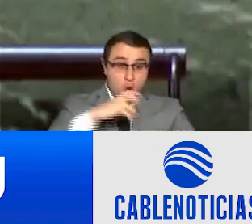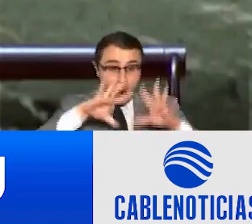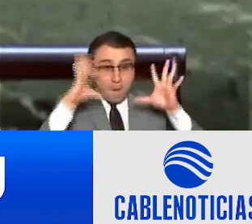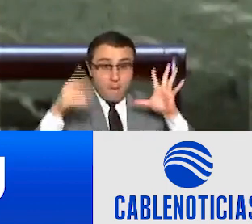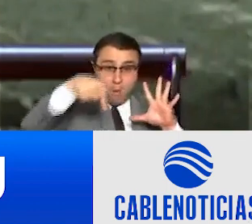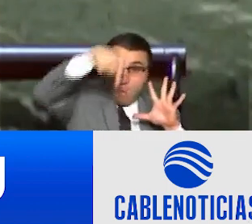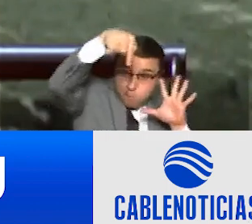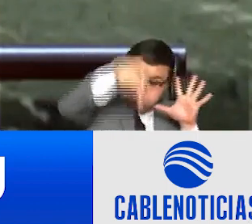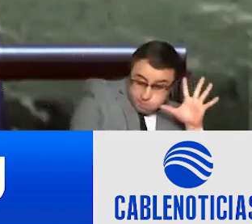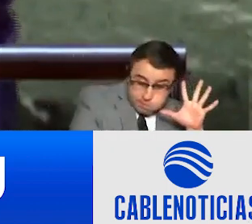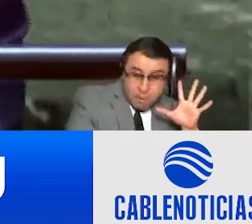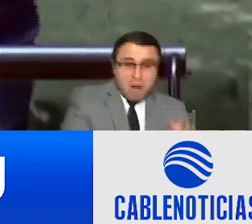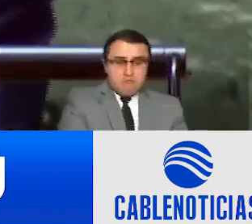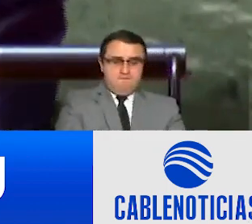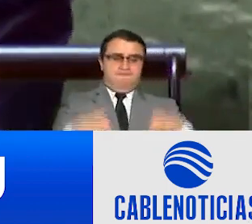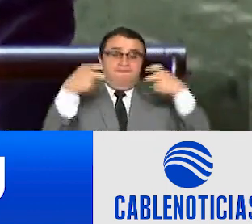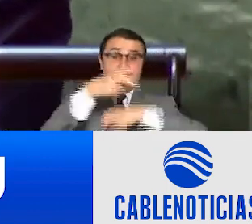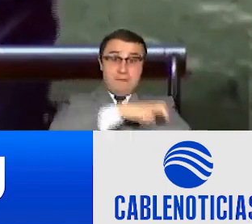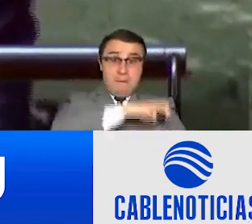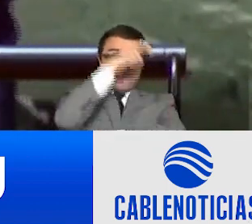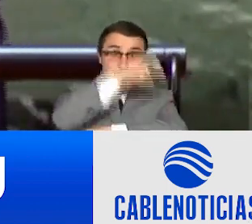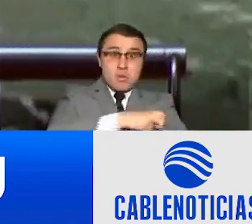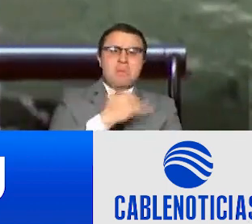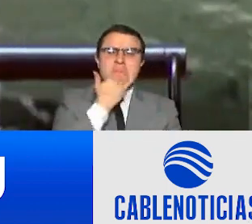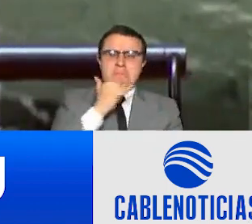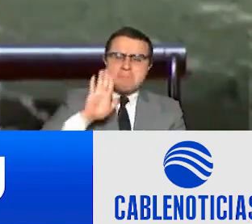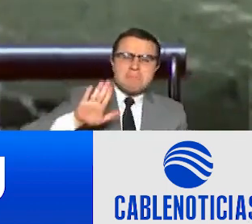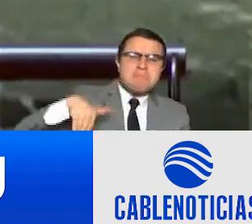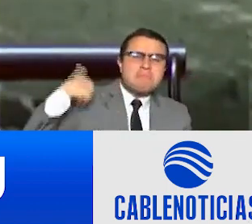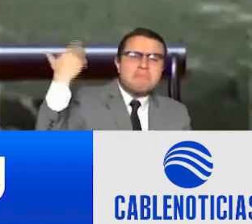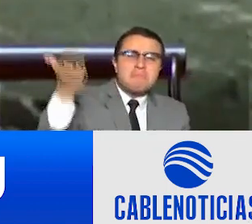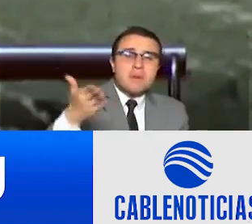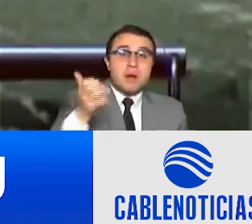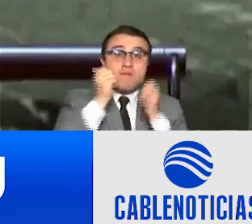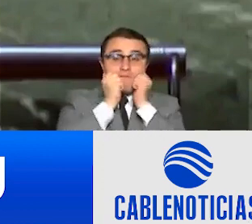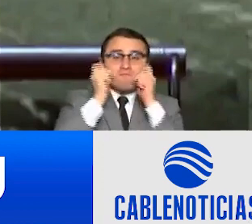tierra, la humanidad perece.